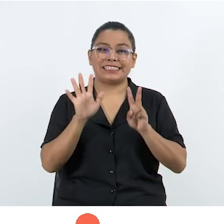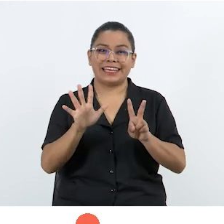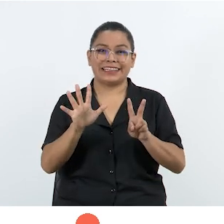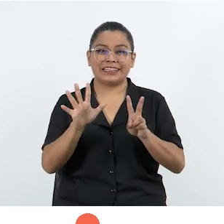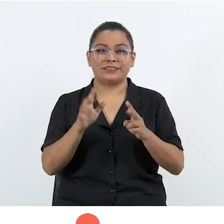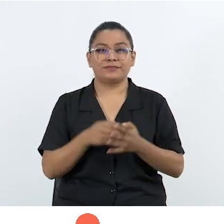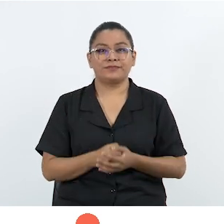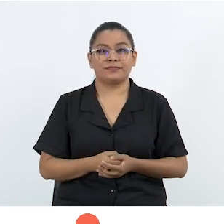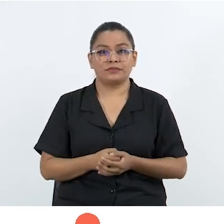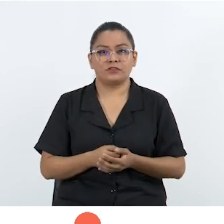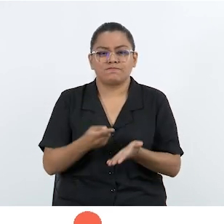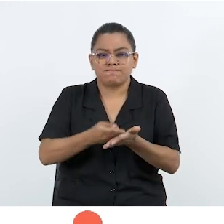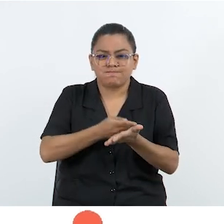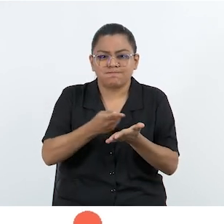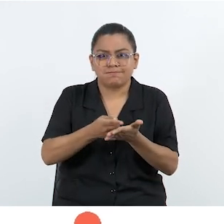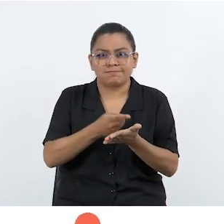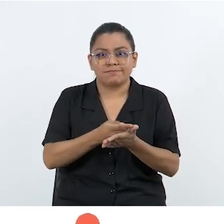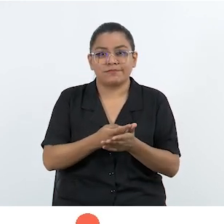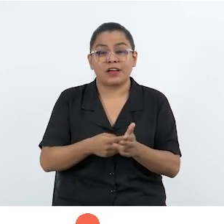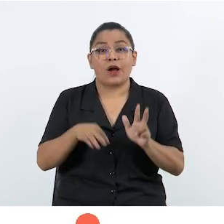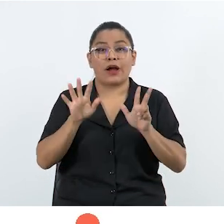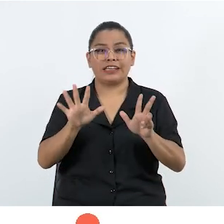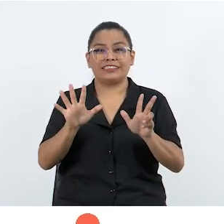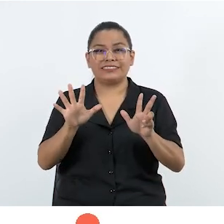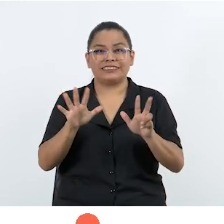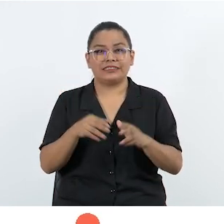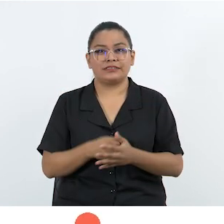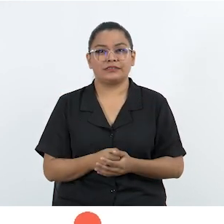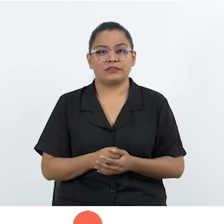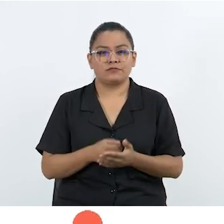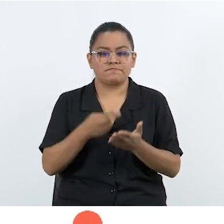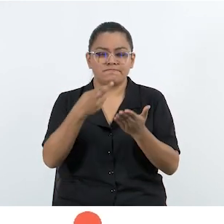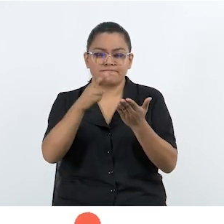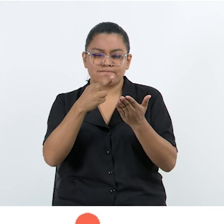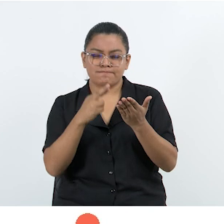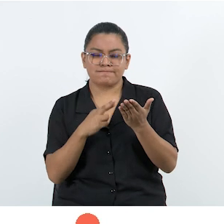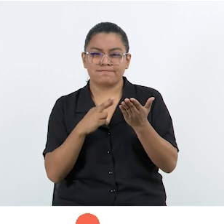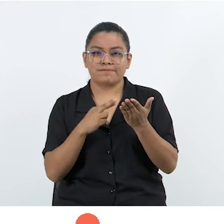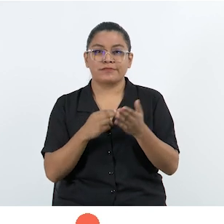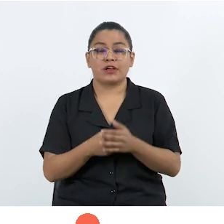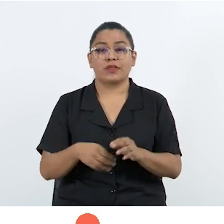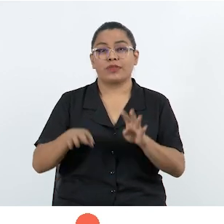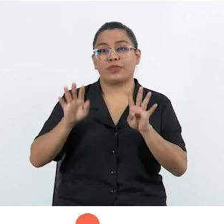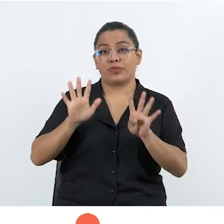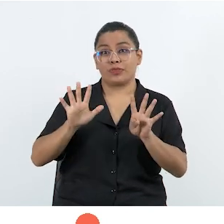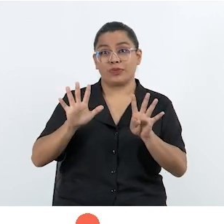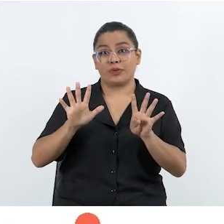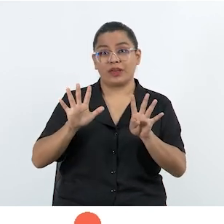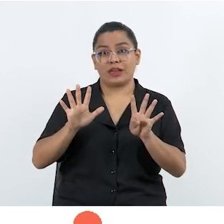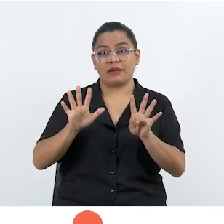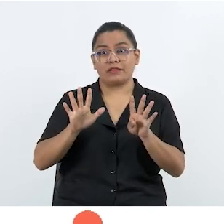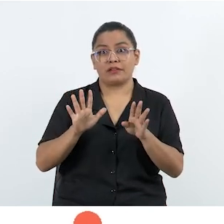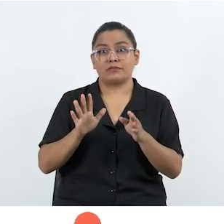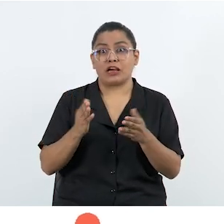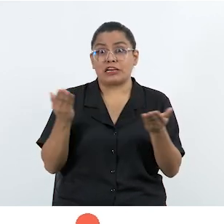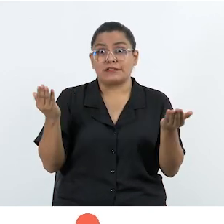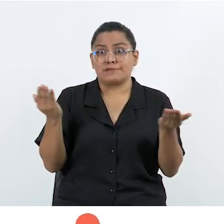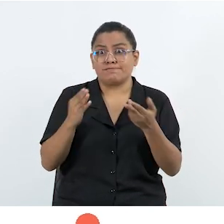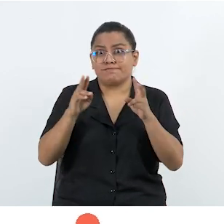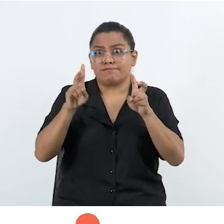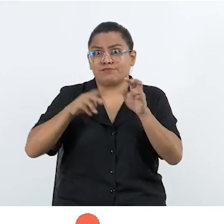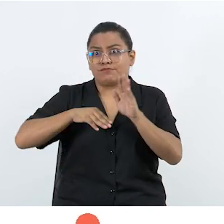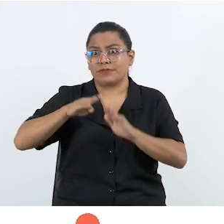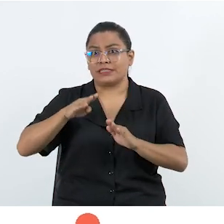Enseñando. 7. Debatiendo. 8. Revisando. 9.